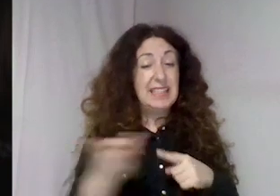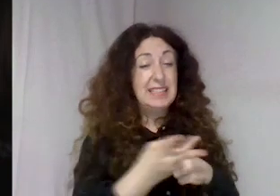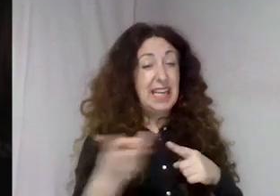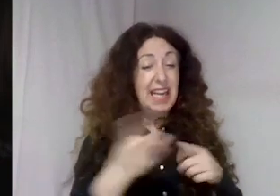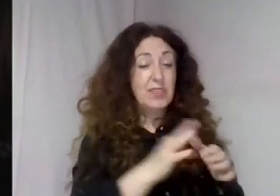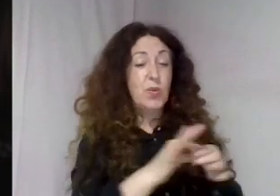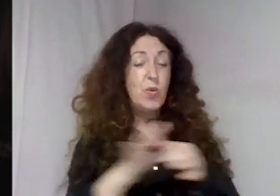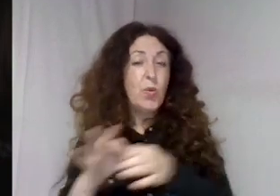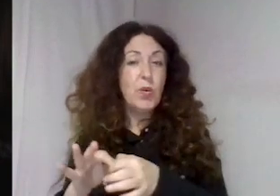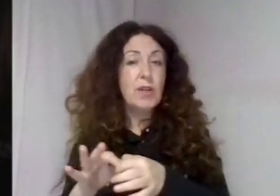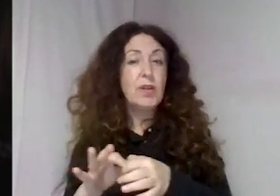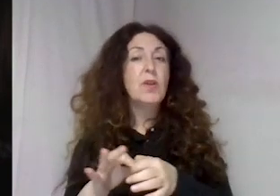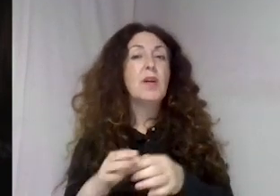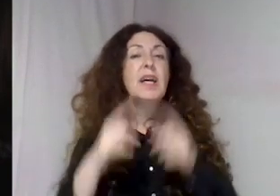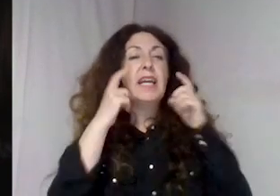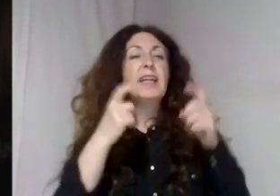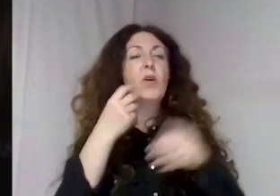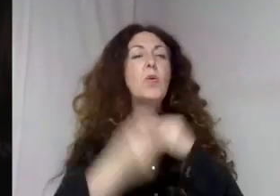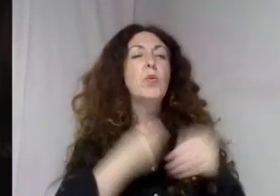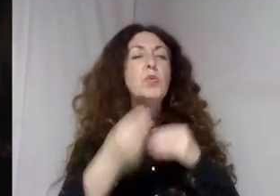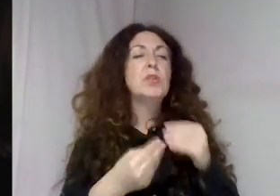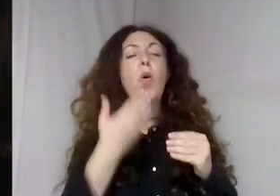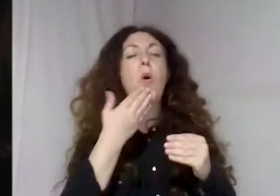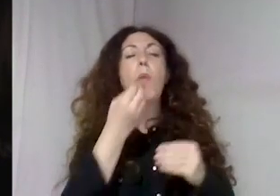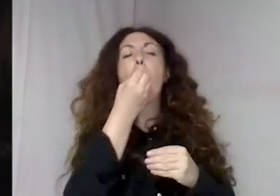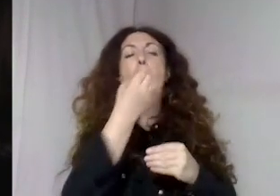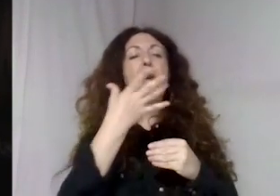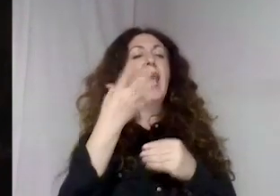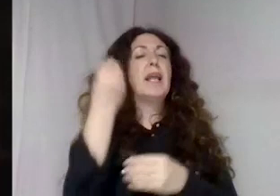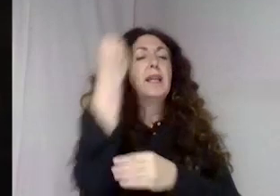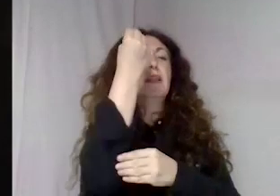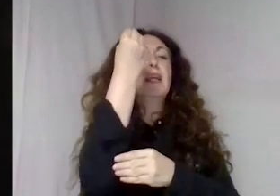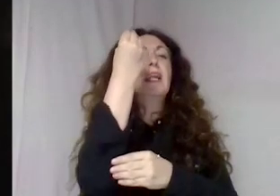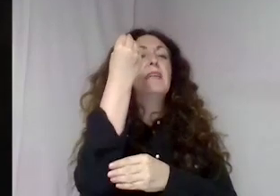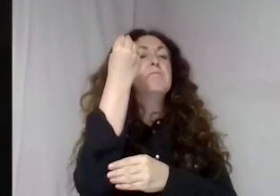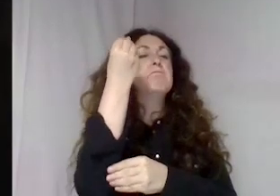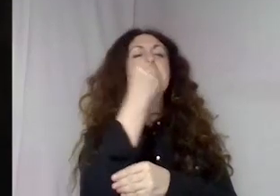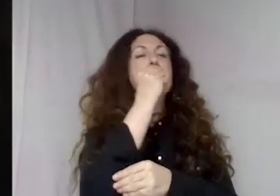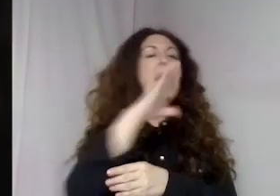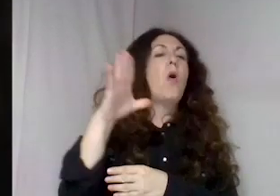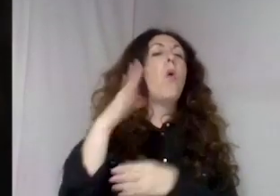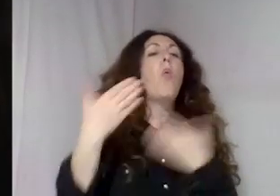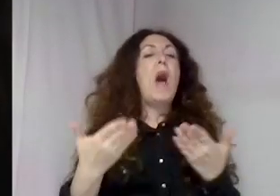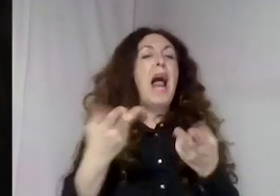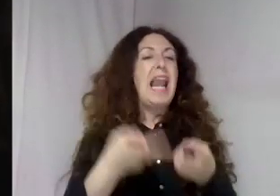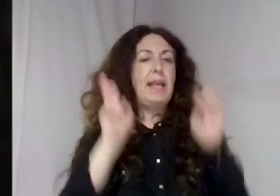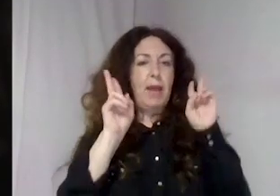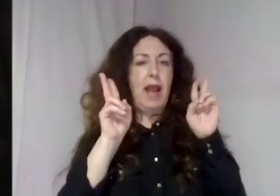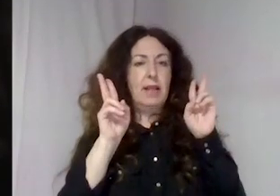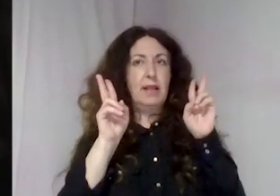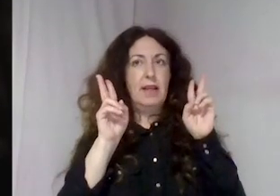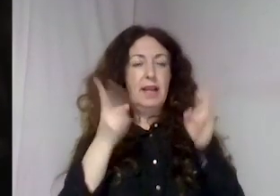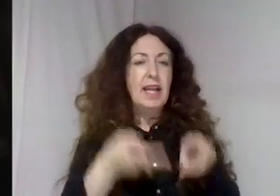Einstein, que le trasladó a Oppenheimer y la propia relación. Porque en realidad, como